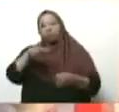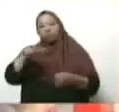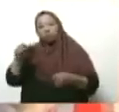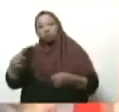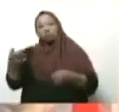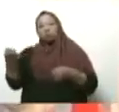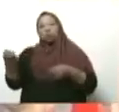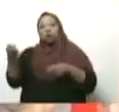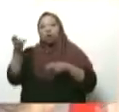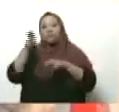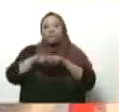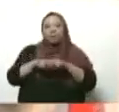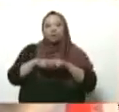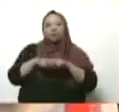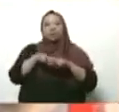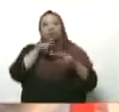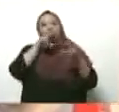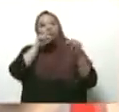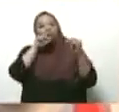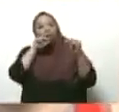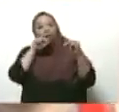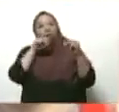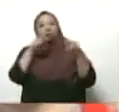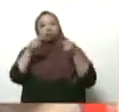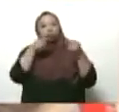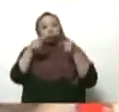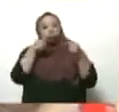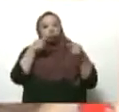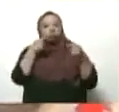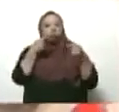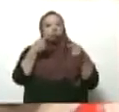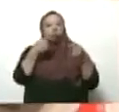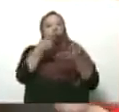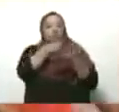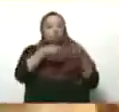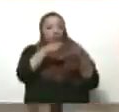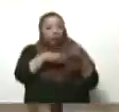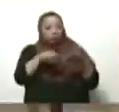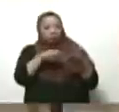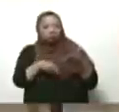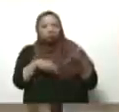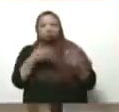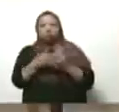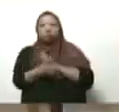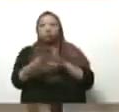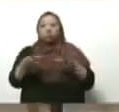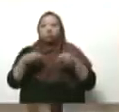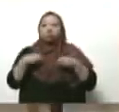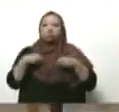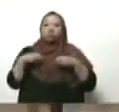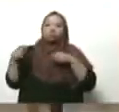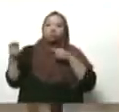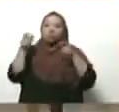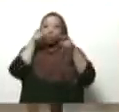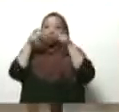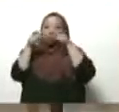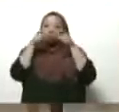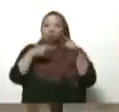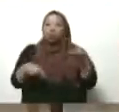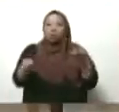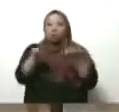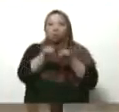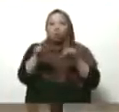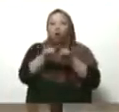sus mesas allí están tramitando los casos y se le están tomando las actas de entrevista y se les está orientando igualmente vean